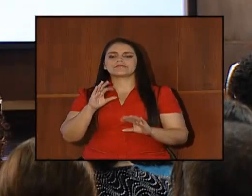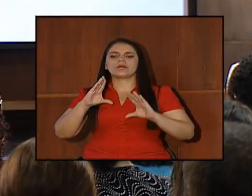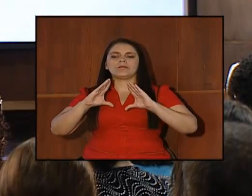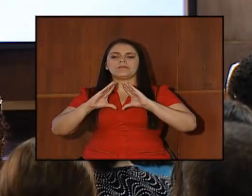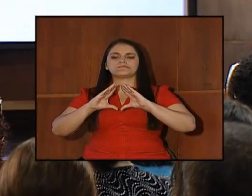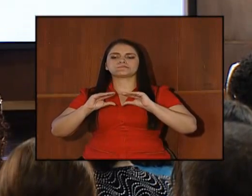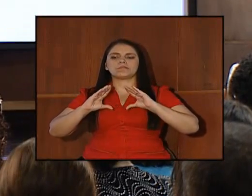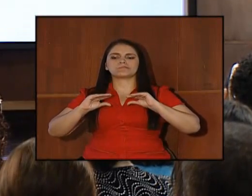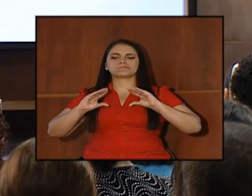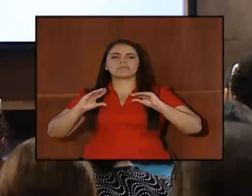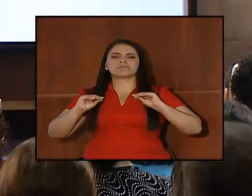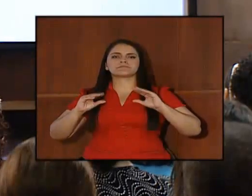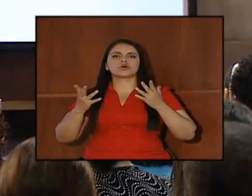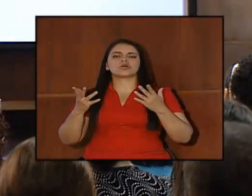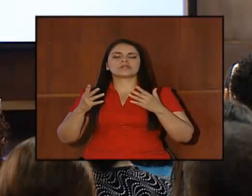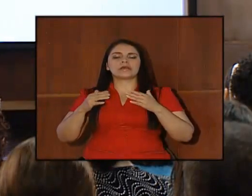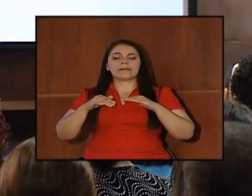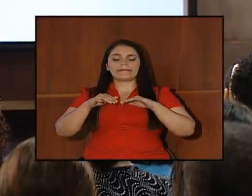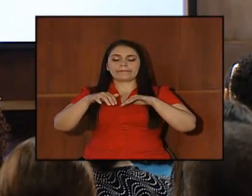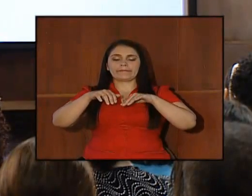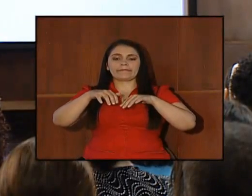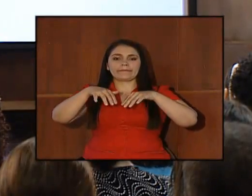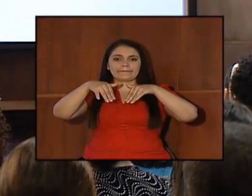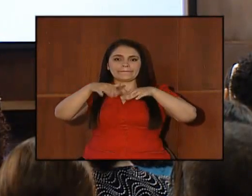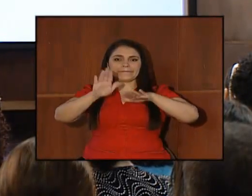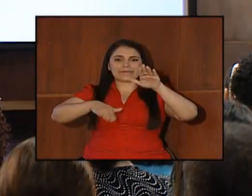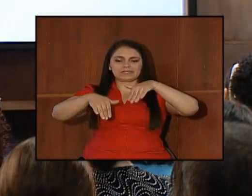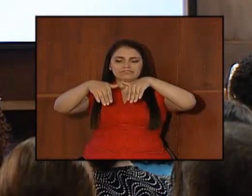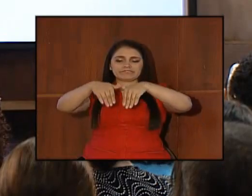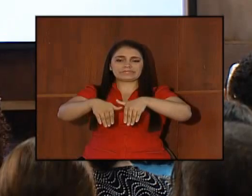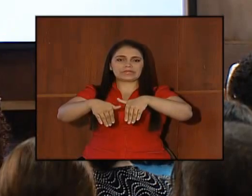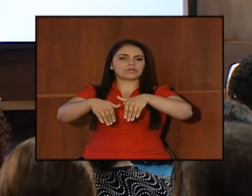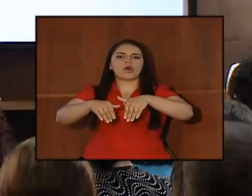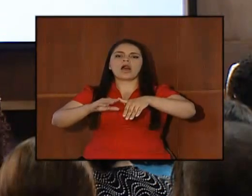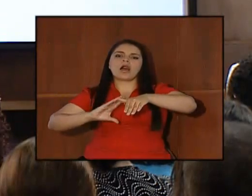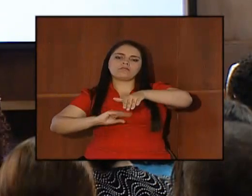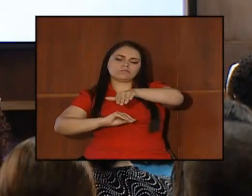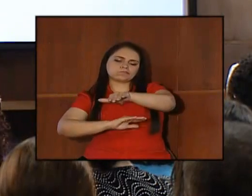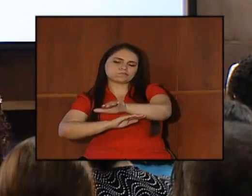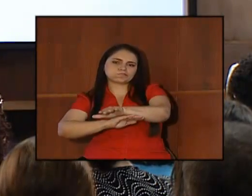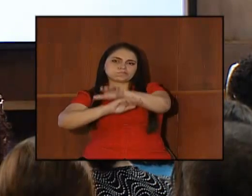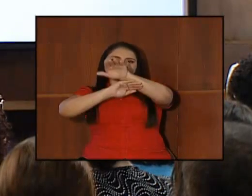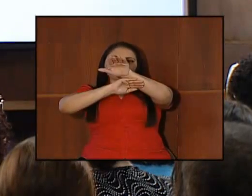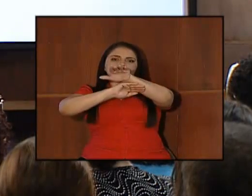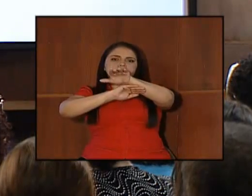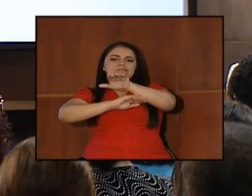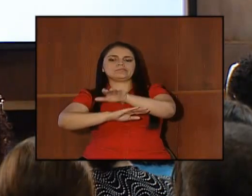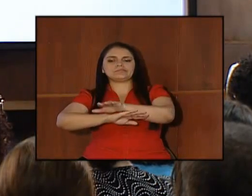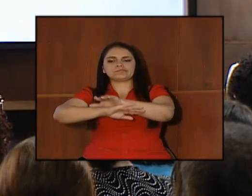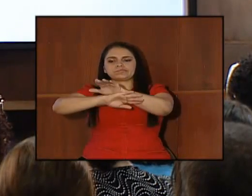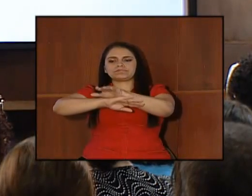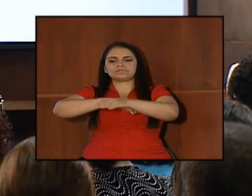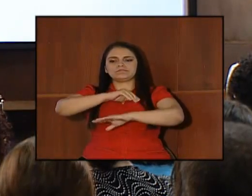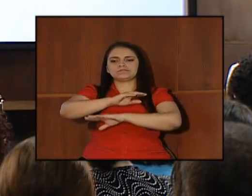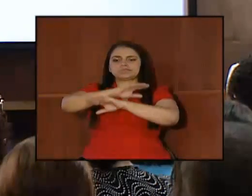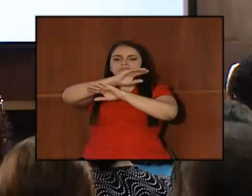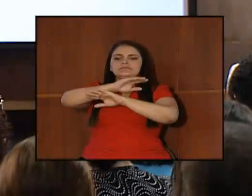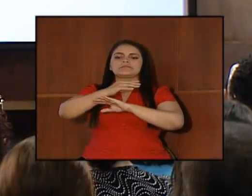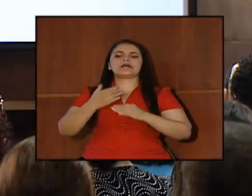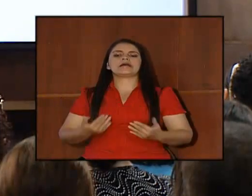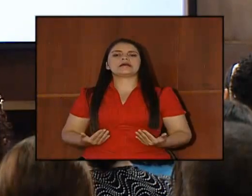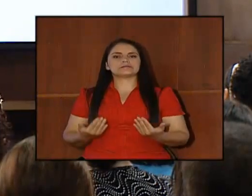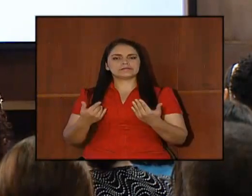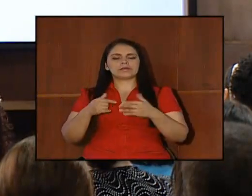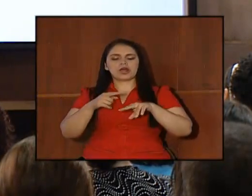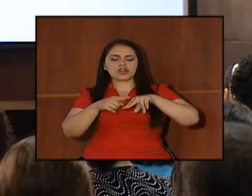acá que levante los dedos y las rodillas, ¿cierto? Y otra almohada acá que permita que